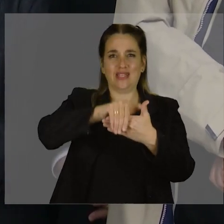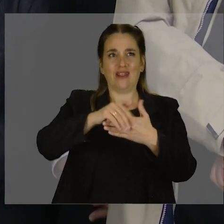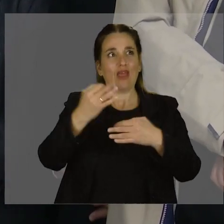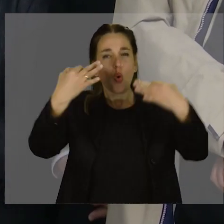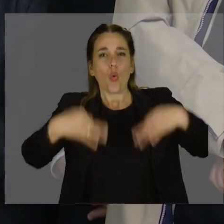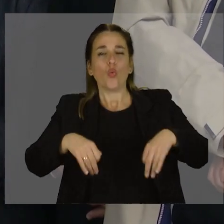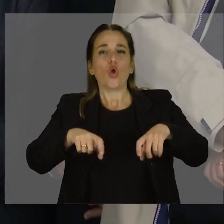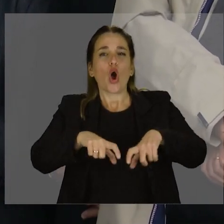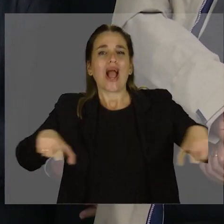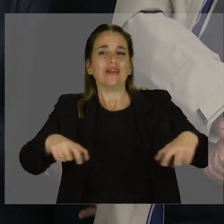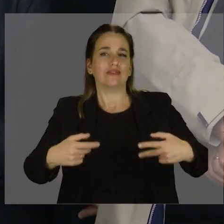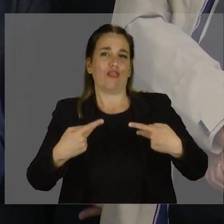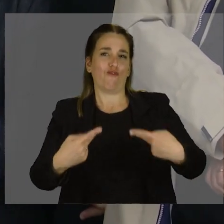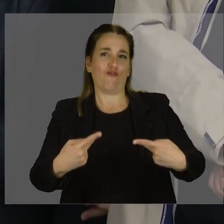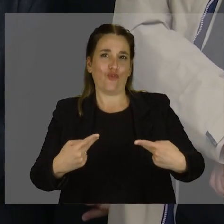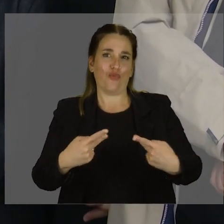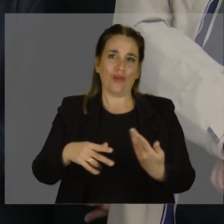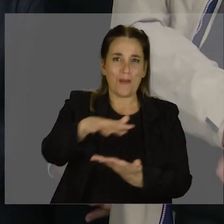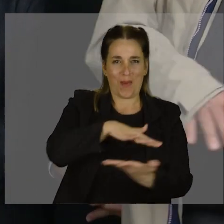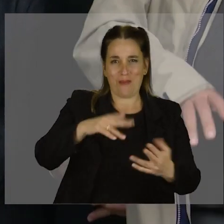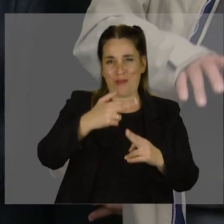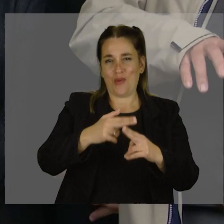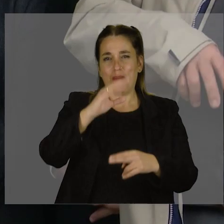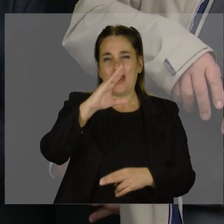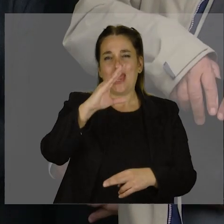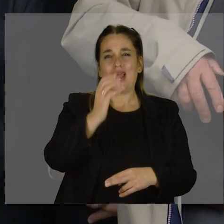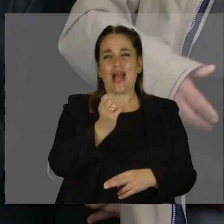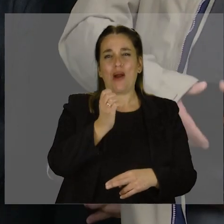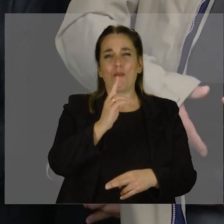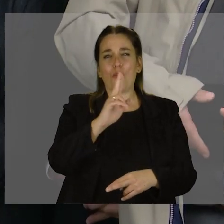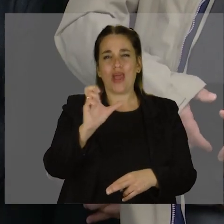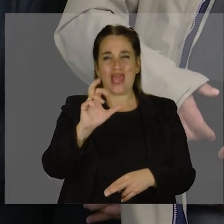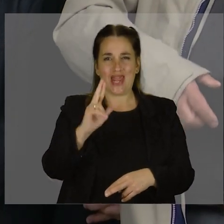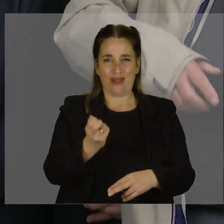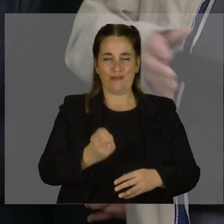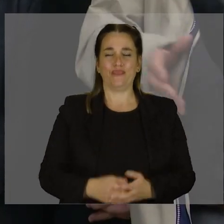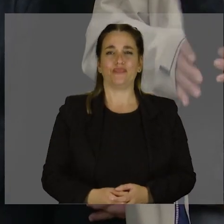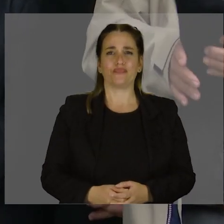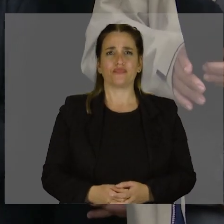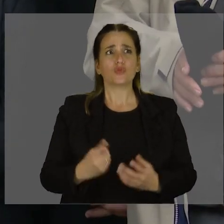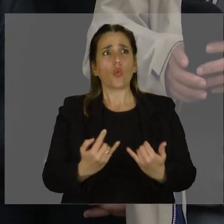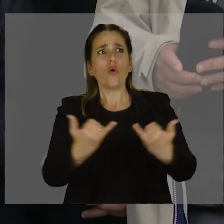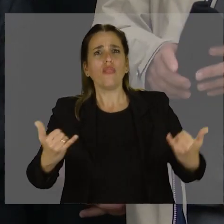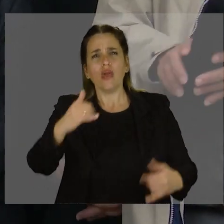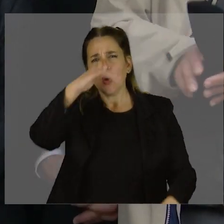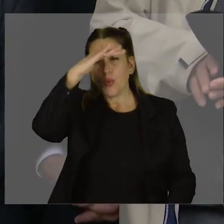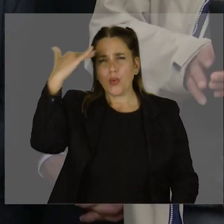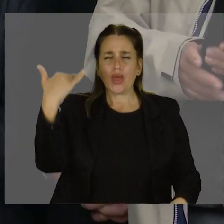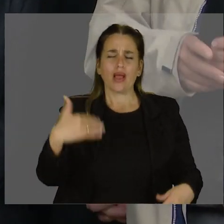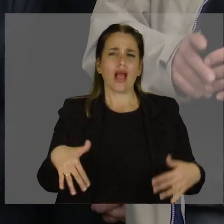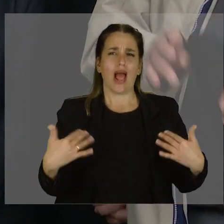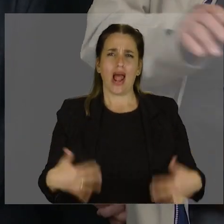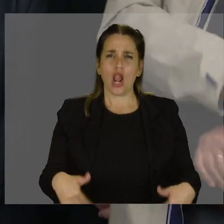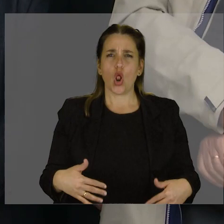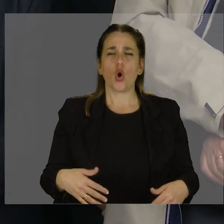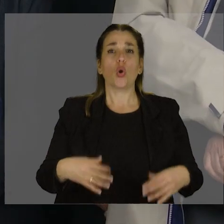tarde en la cancha de fútbol 5, acá en La Capuera. Un día de mucho calor, se juntó un grupito